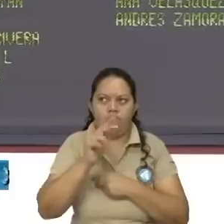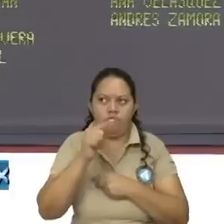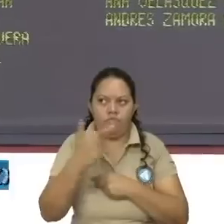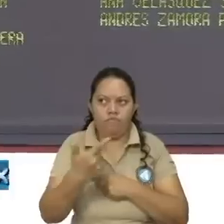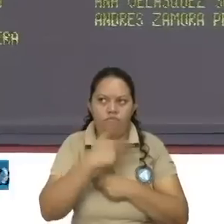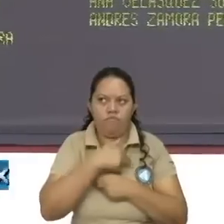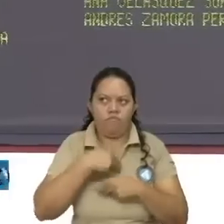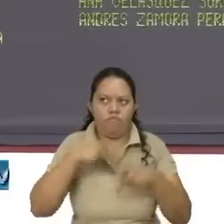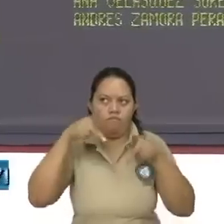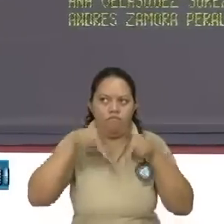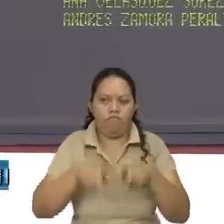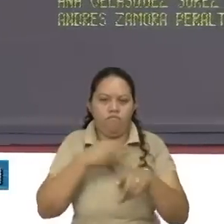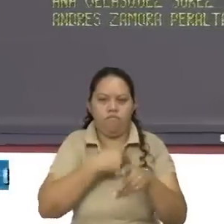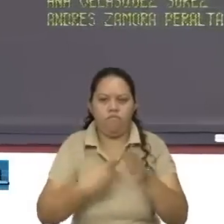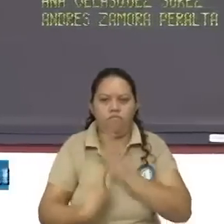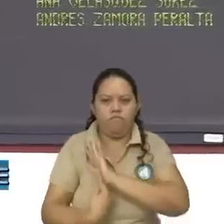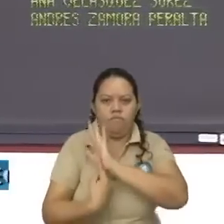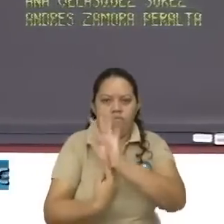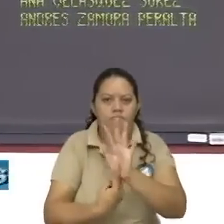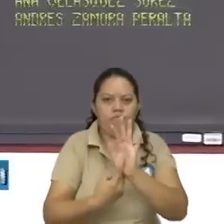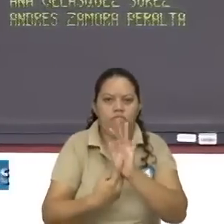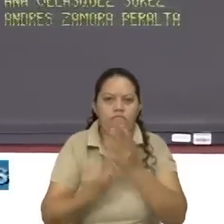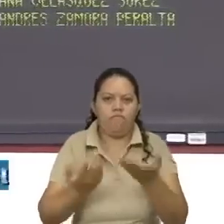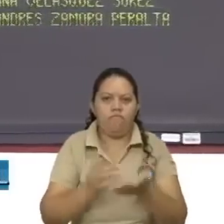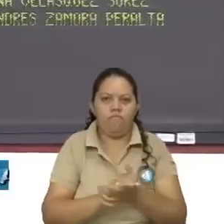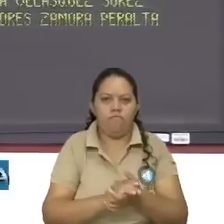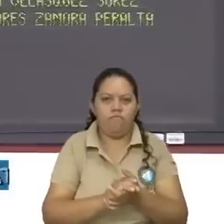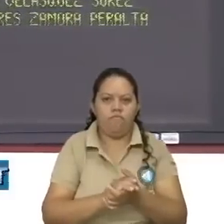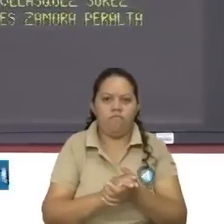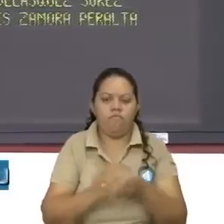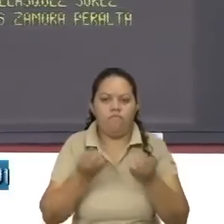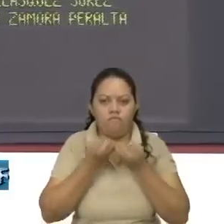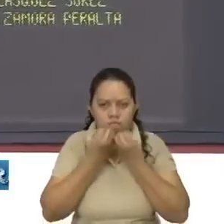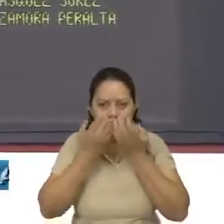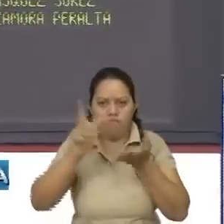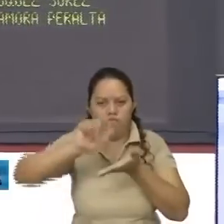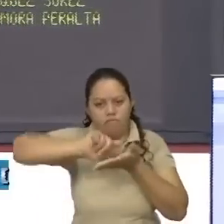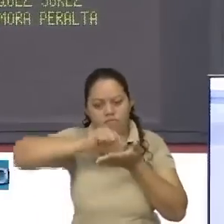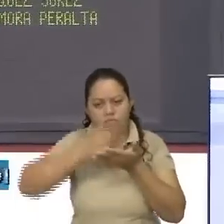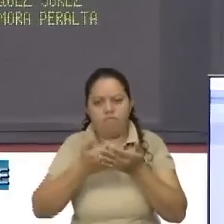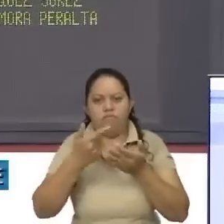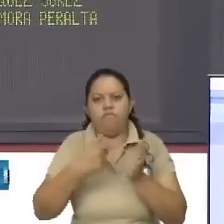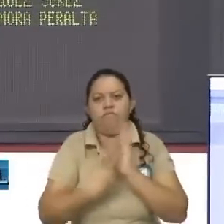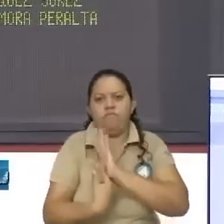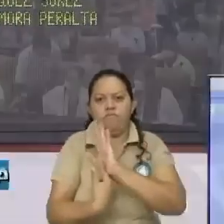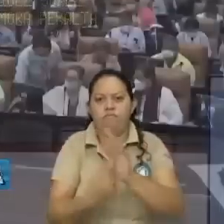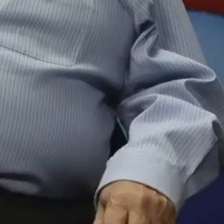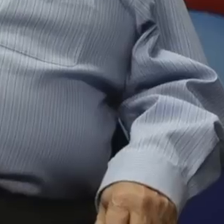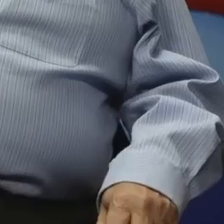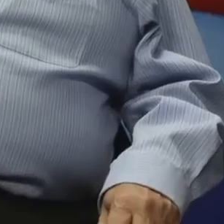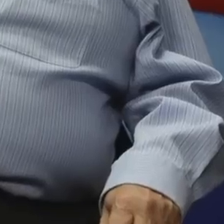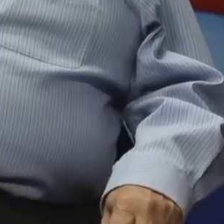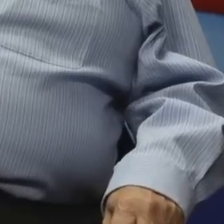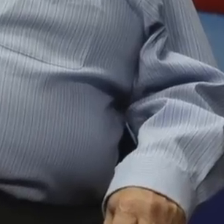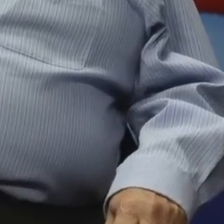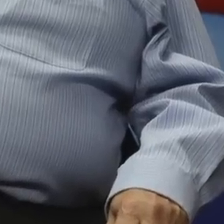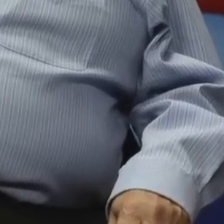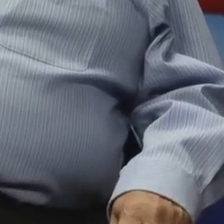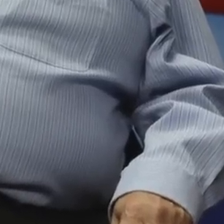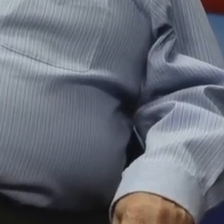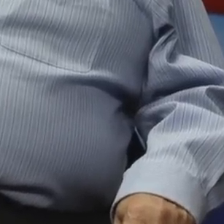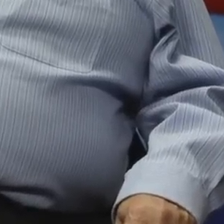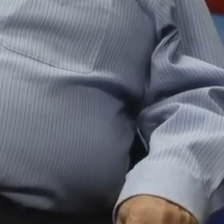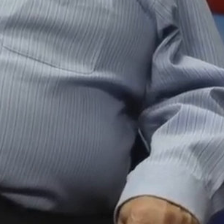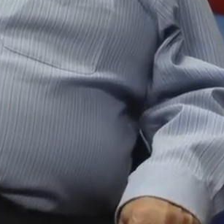Universidad Centroamericana. Además, la Fundación Nicaragüense para el Desarrollo Sostenible, liderada por el destacado